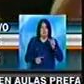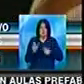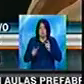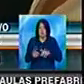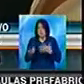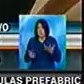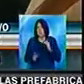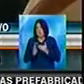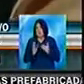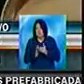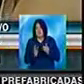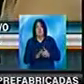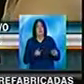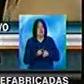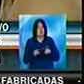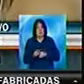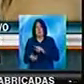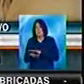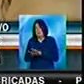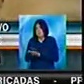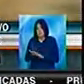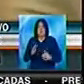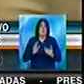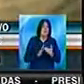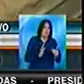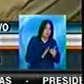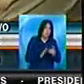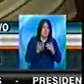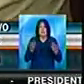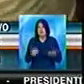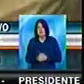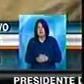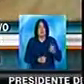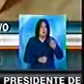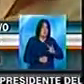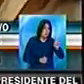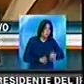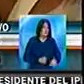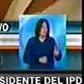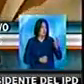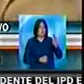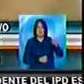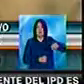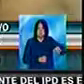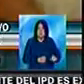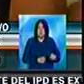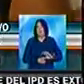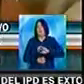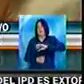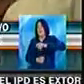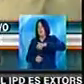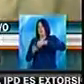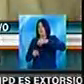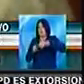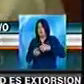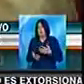Exacto, exacto. Además de la limpieza de casa, de, digamos, el uso del sanitario, el caño con el goteo. Entonces